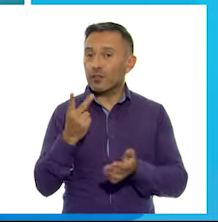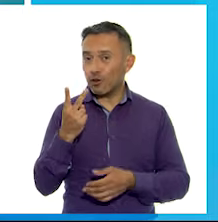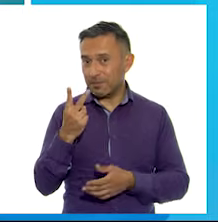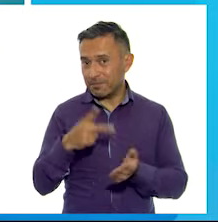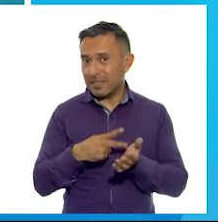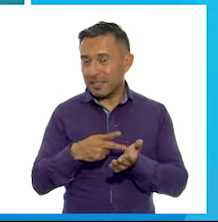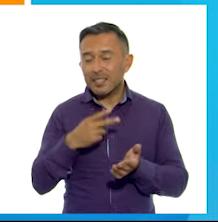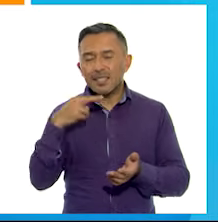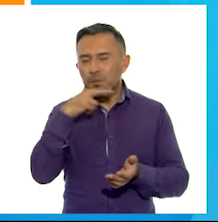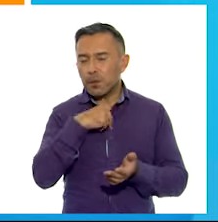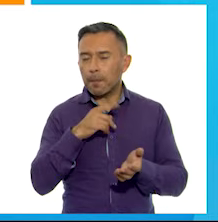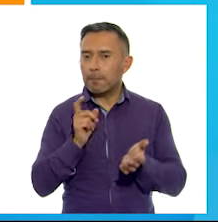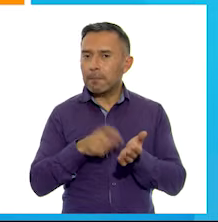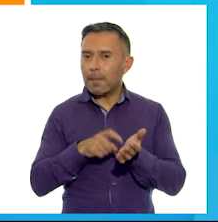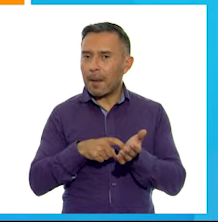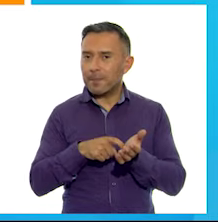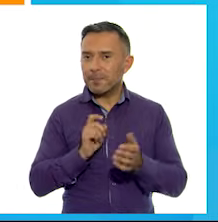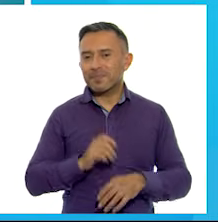veces rápidamente.